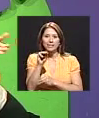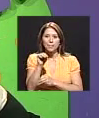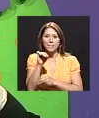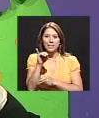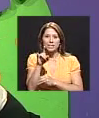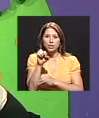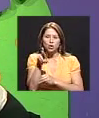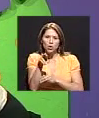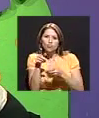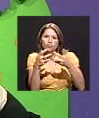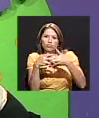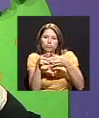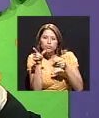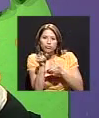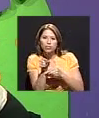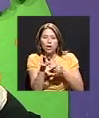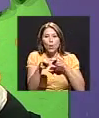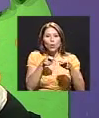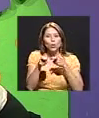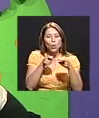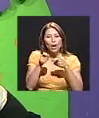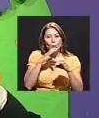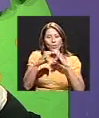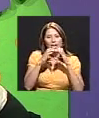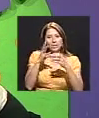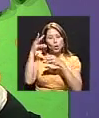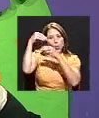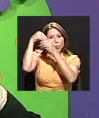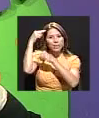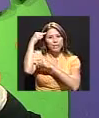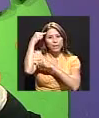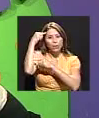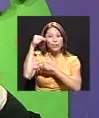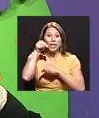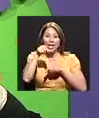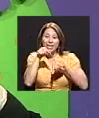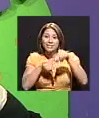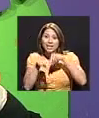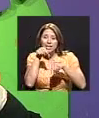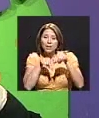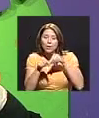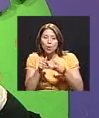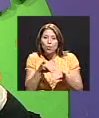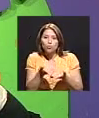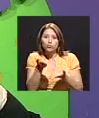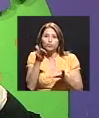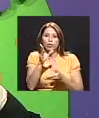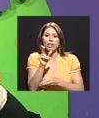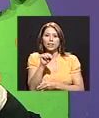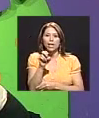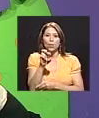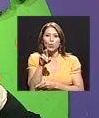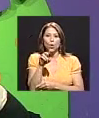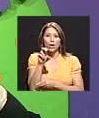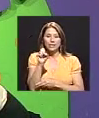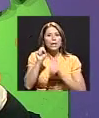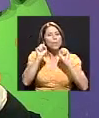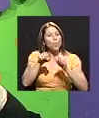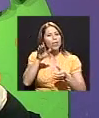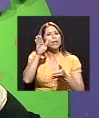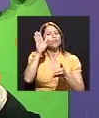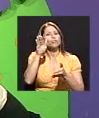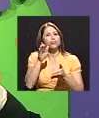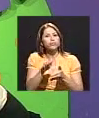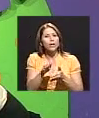se encarga de controlar la comunicación interna en el cerebro. Cuando este químico aumenta en las neuronas, podría aliviar los déficits de memoria